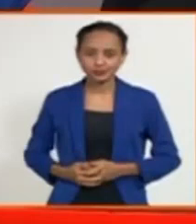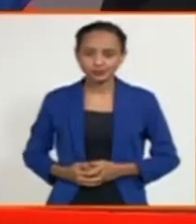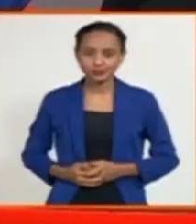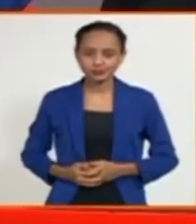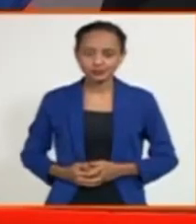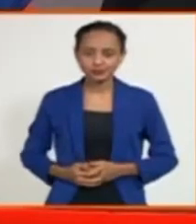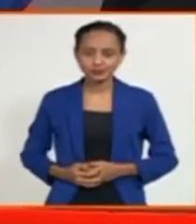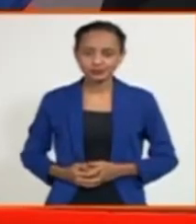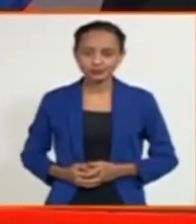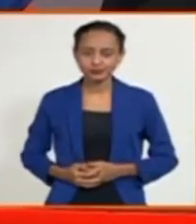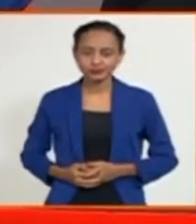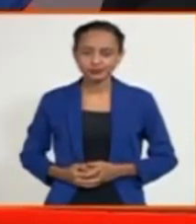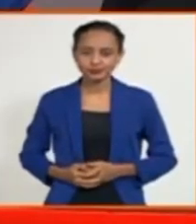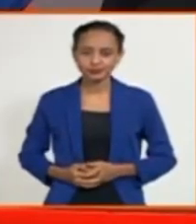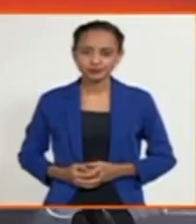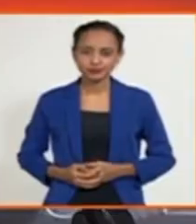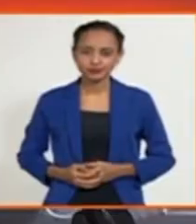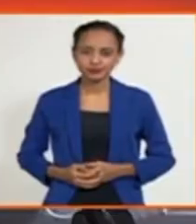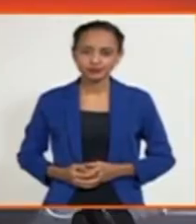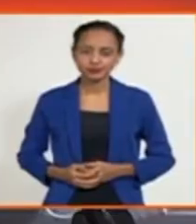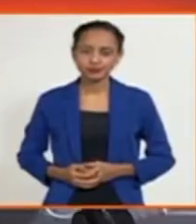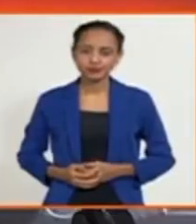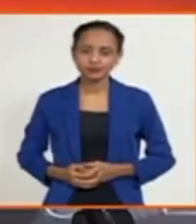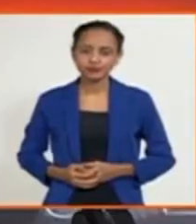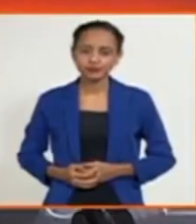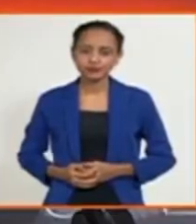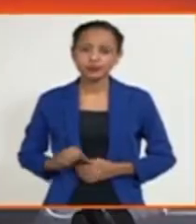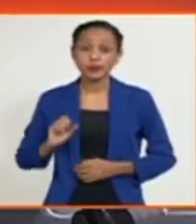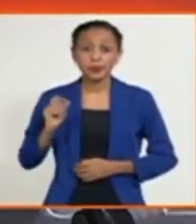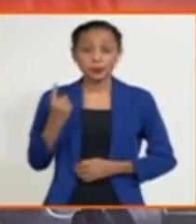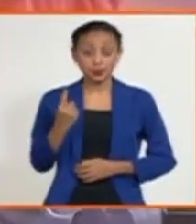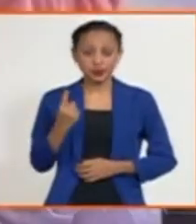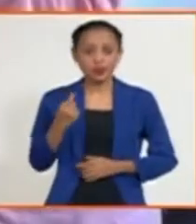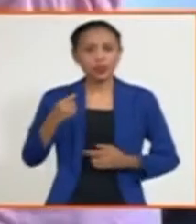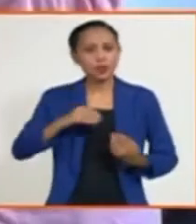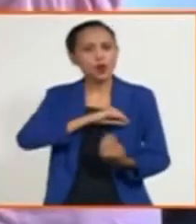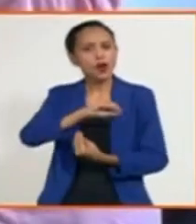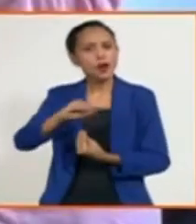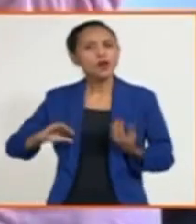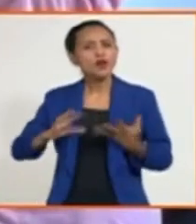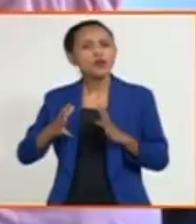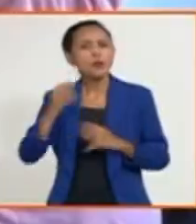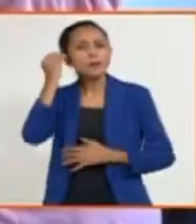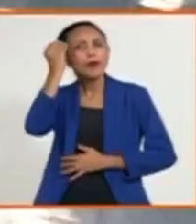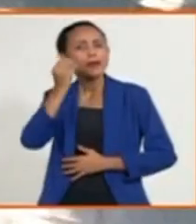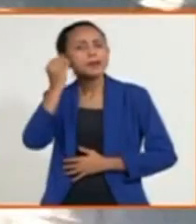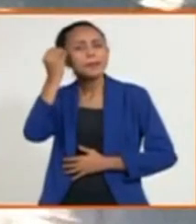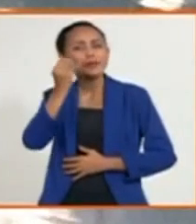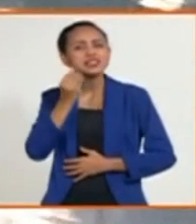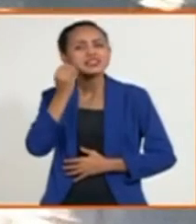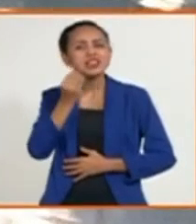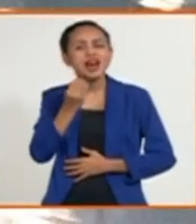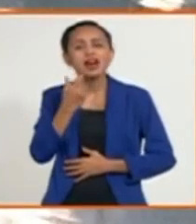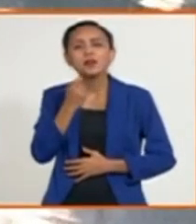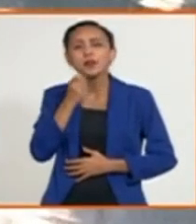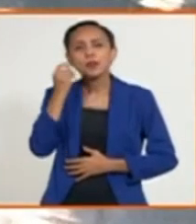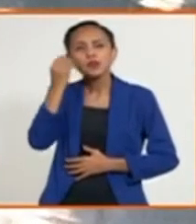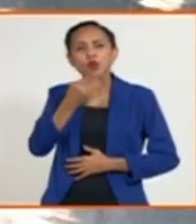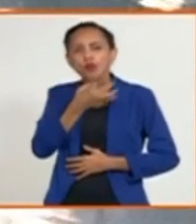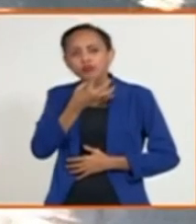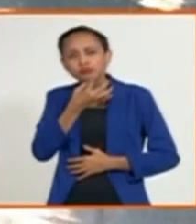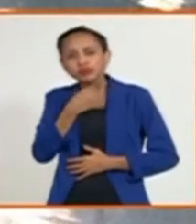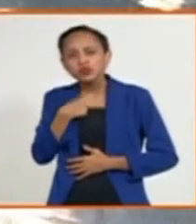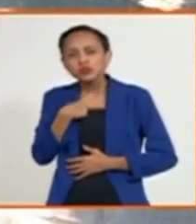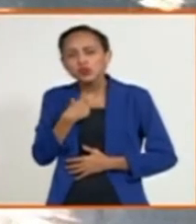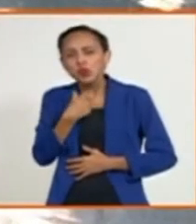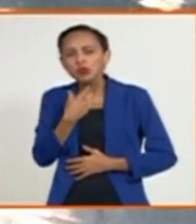es signataria de la década. El primero es cambiar nuestra forma de pensar, sentir y actuar con respecto a la edad y al envejecimiento.